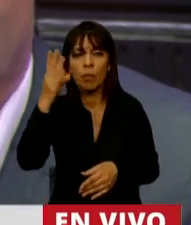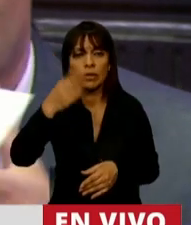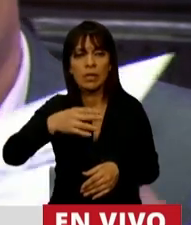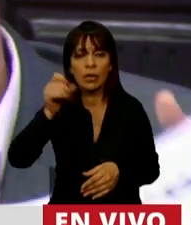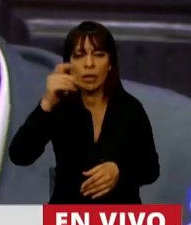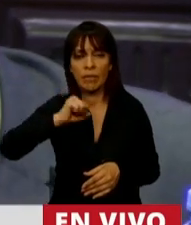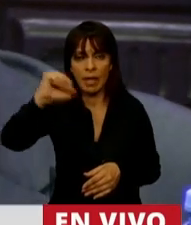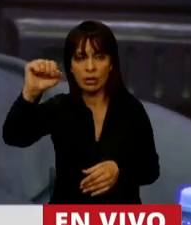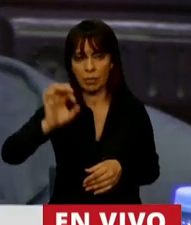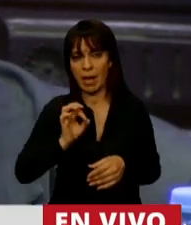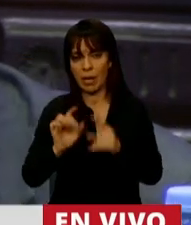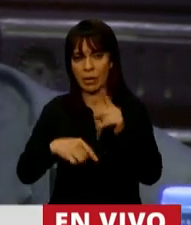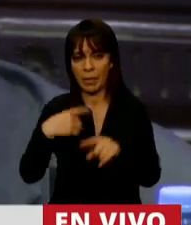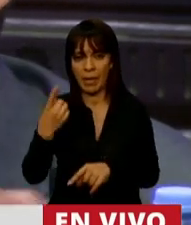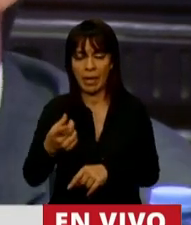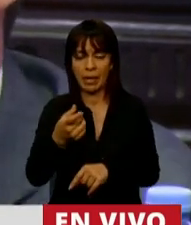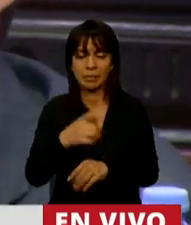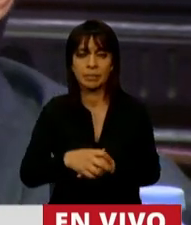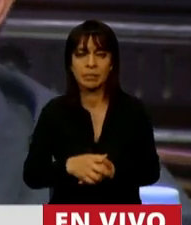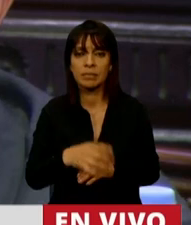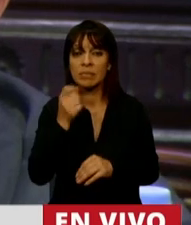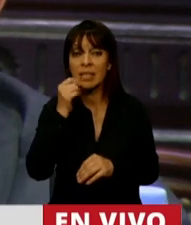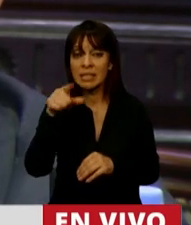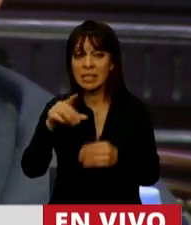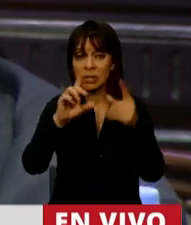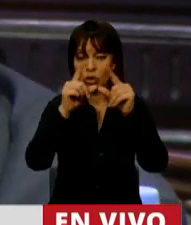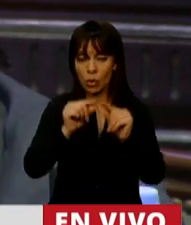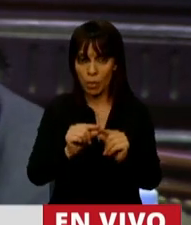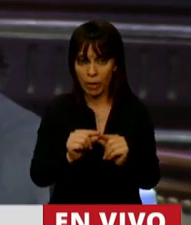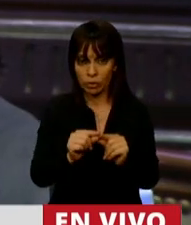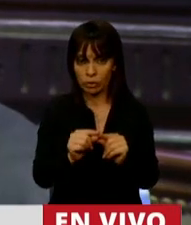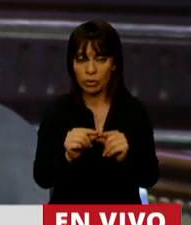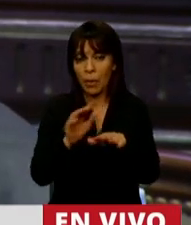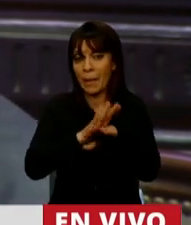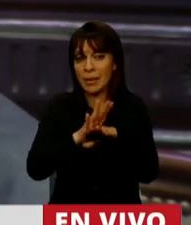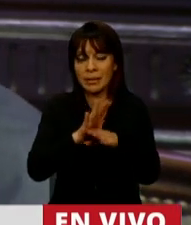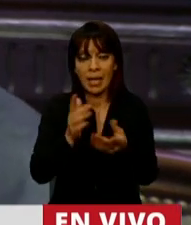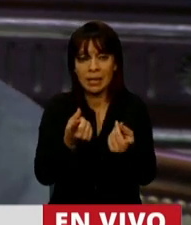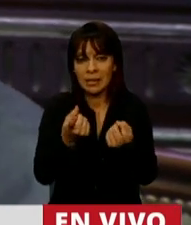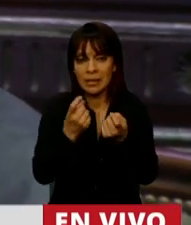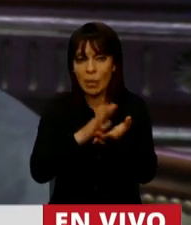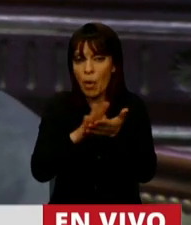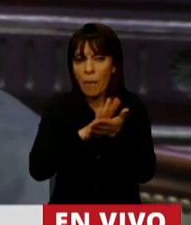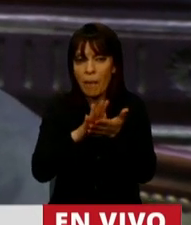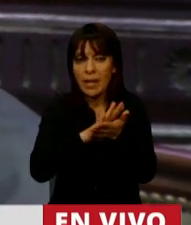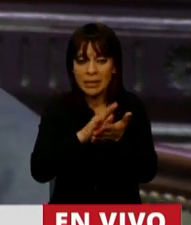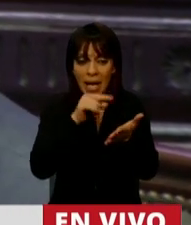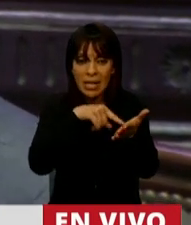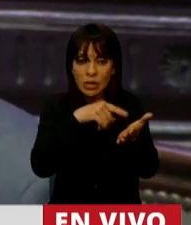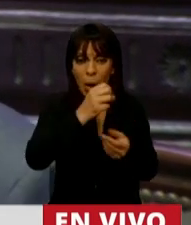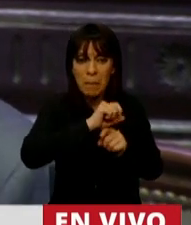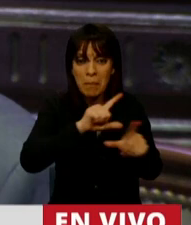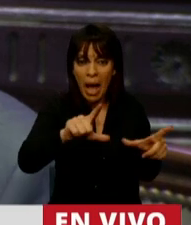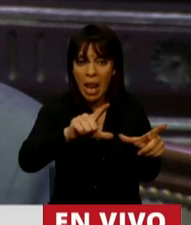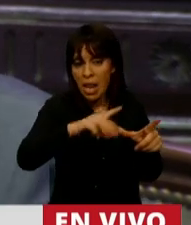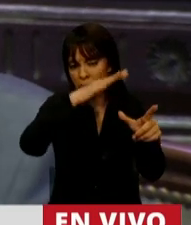año que viene. En síntesis, si esas variables macro, que son las básicas estructurales de un presupuesto, están mal, todo el presupuesto